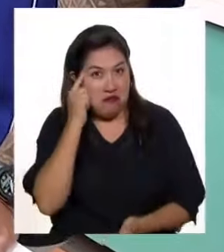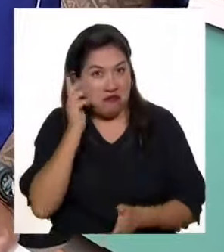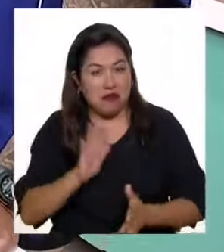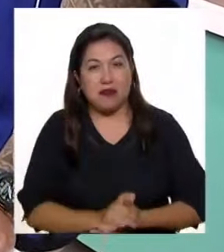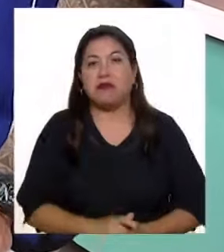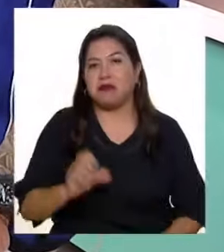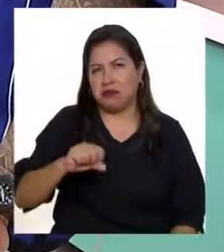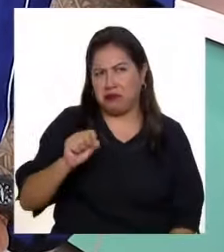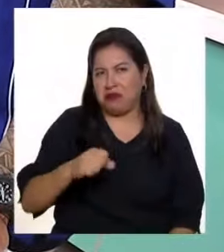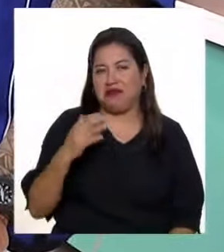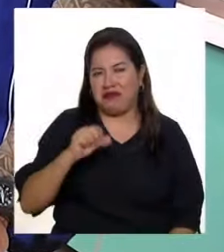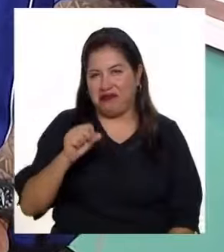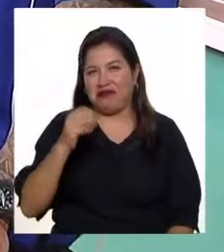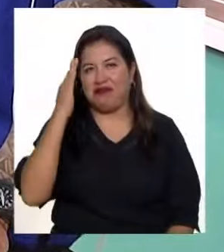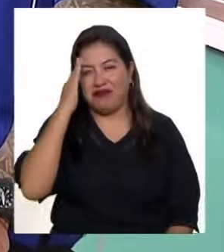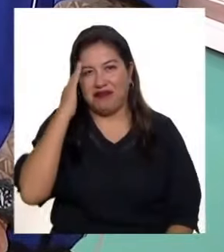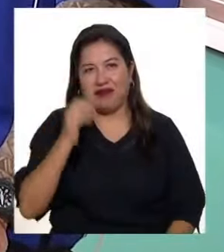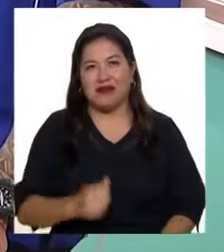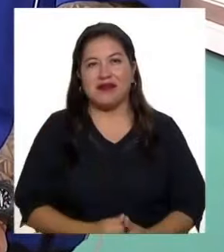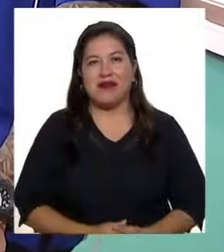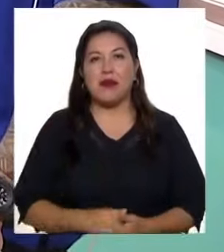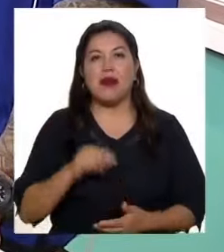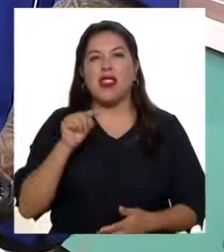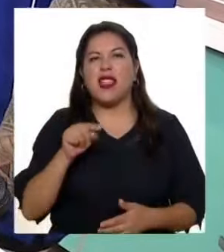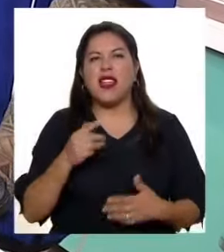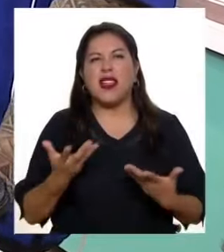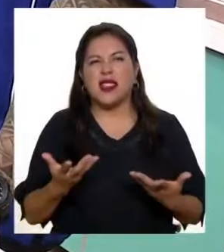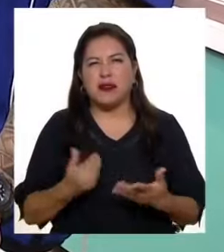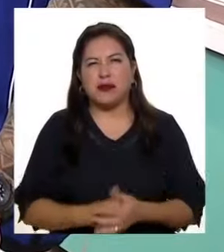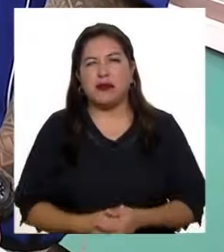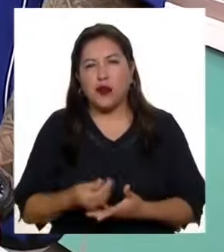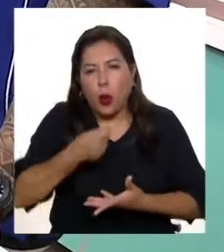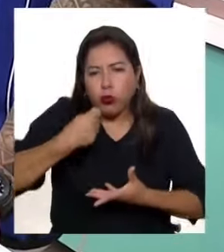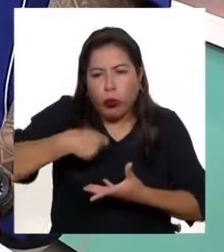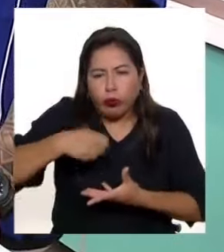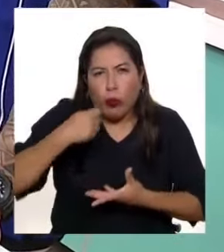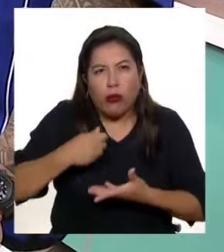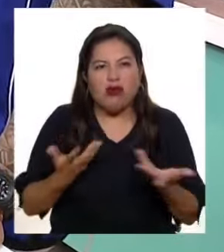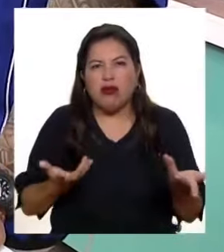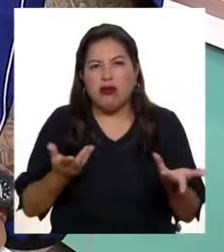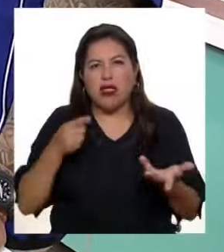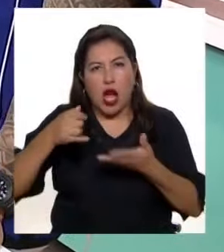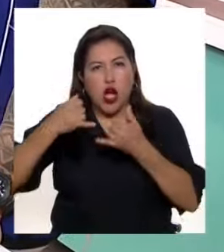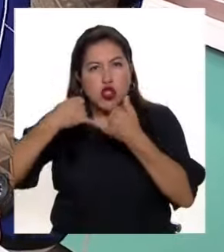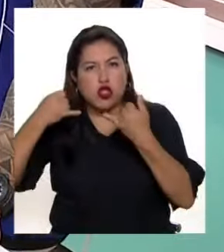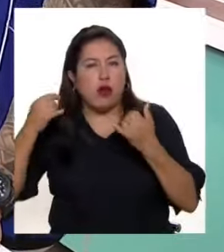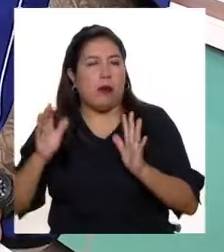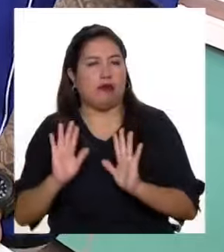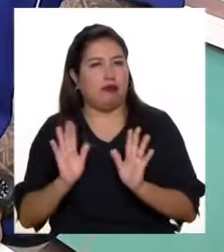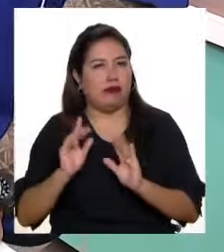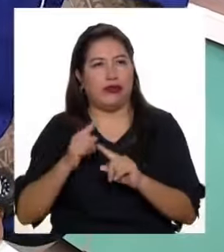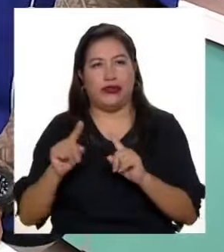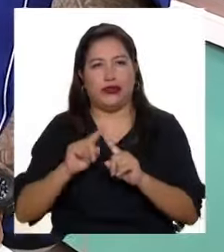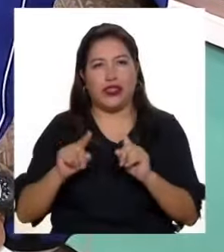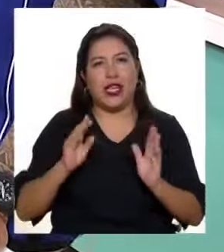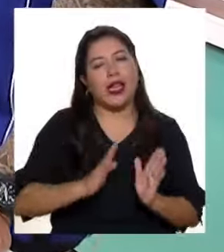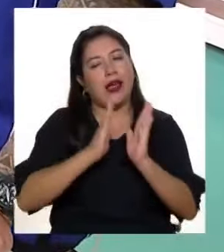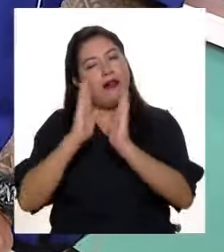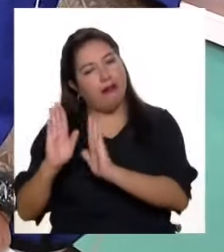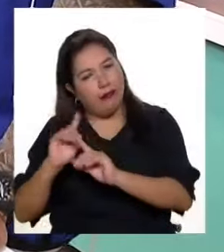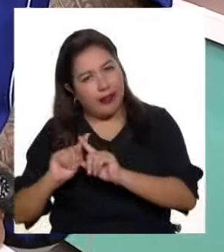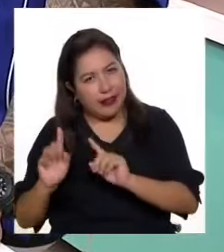a la minuta no entran los protones. No, no entran los protones. Es que ahorita ya está tan... En un lado le ponen sí, en otro le ponen leche,